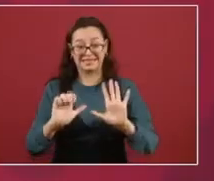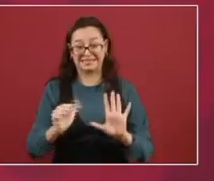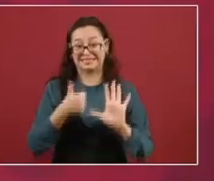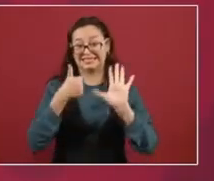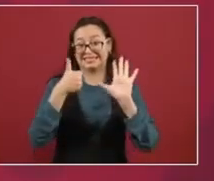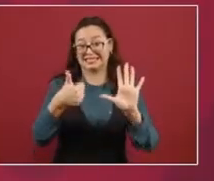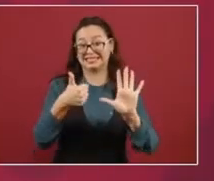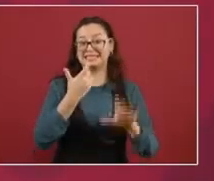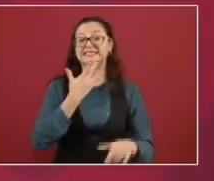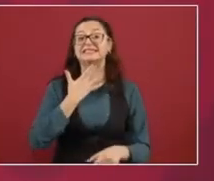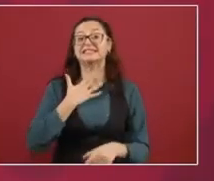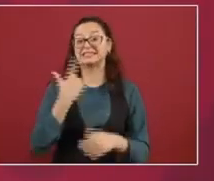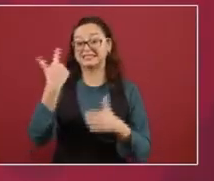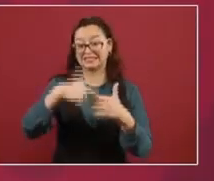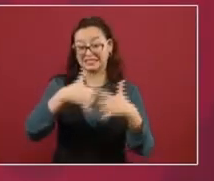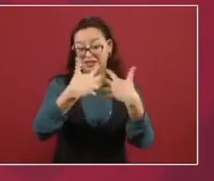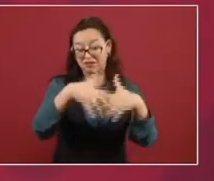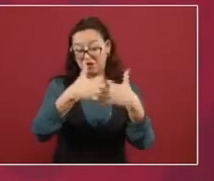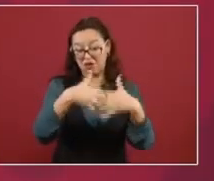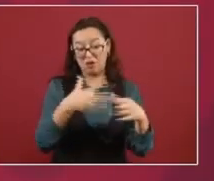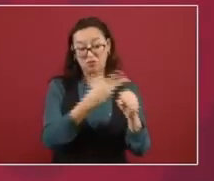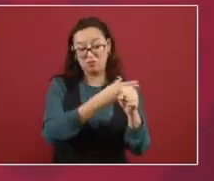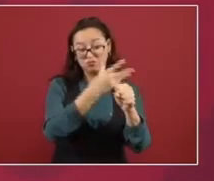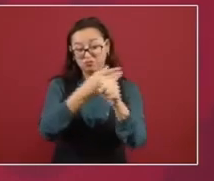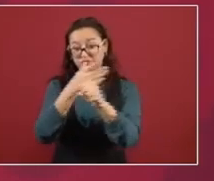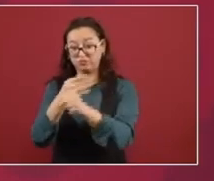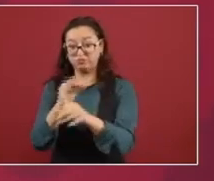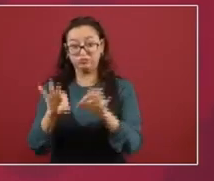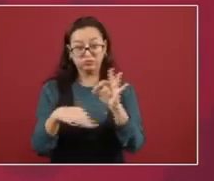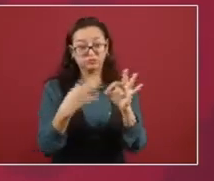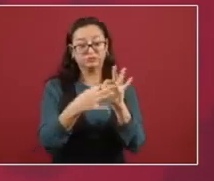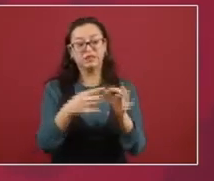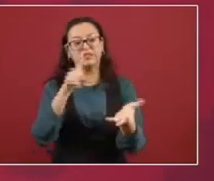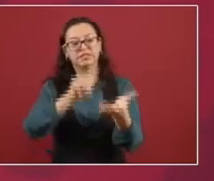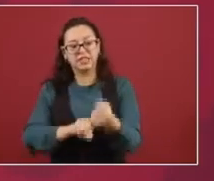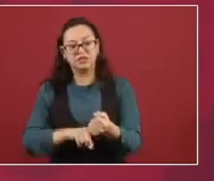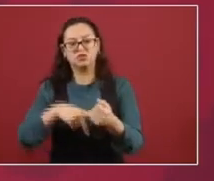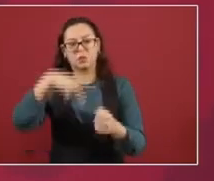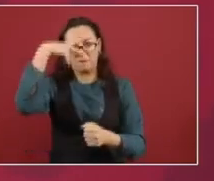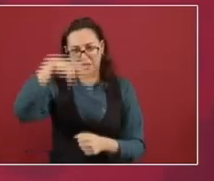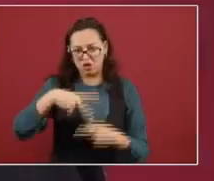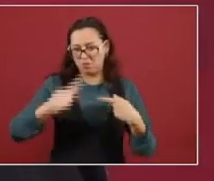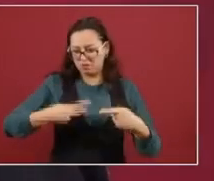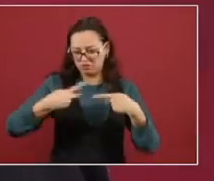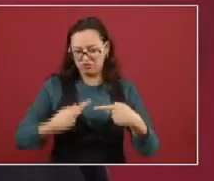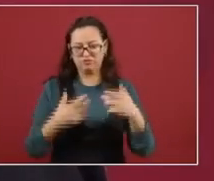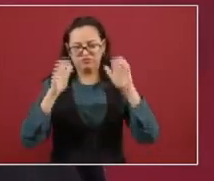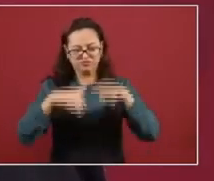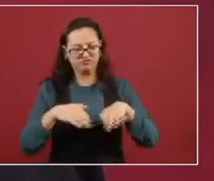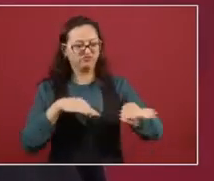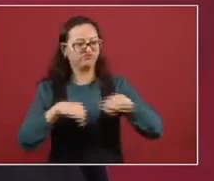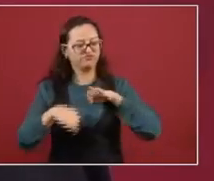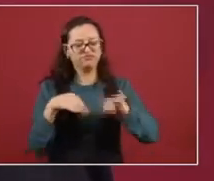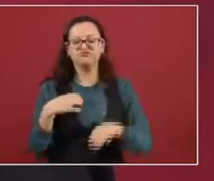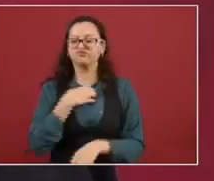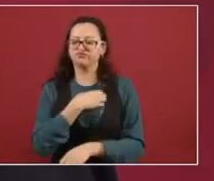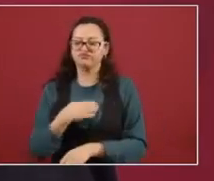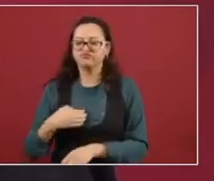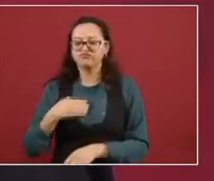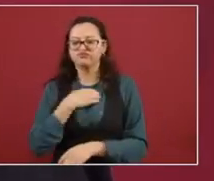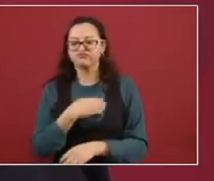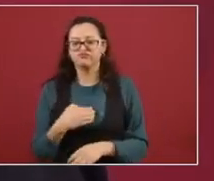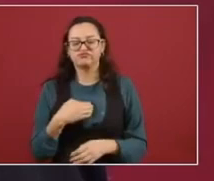refinerías rehabilitadas, con trabajadores, con técnicos mexicanos, que son